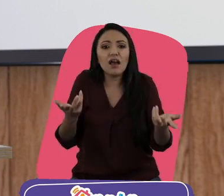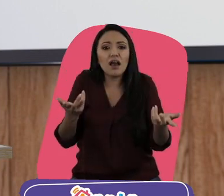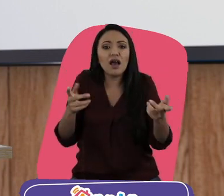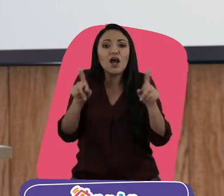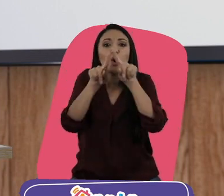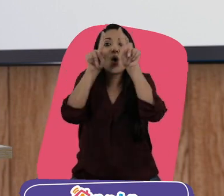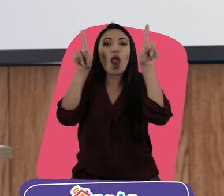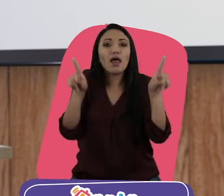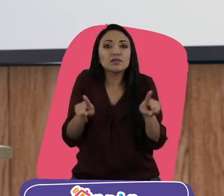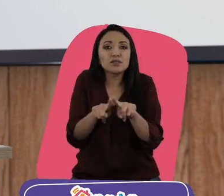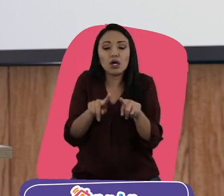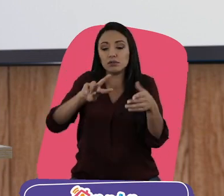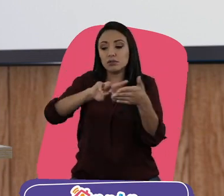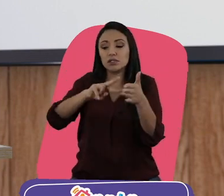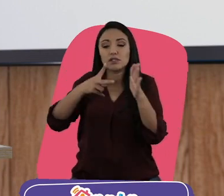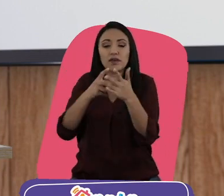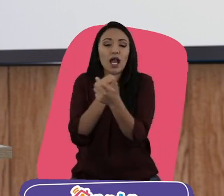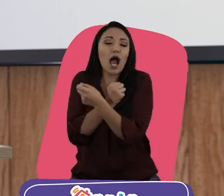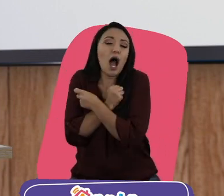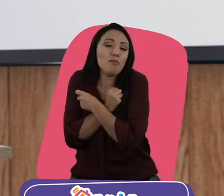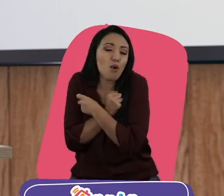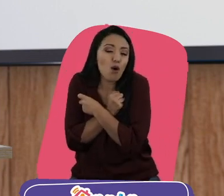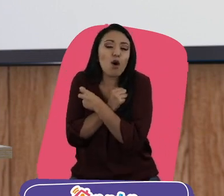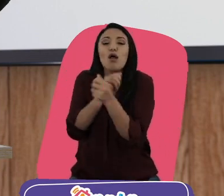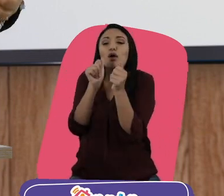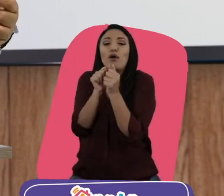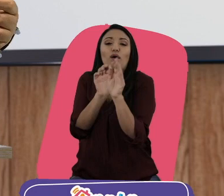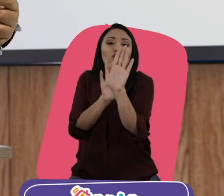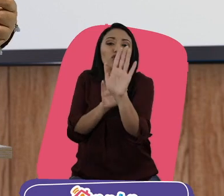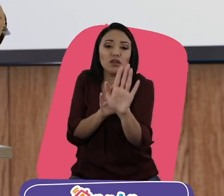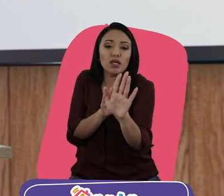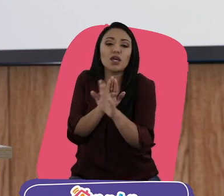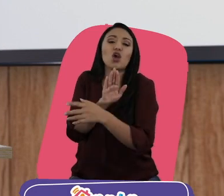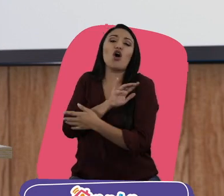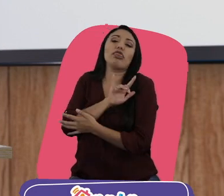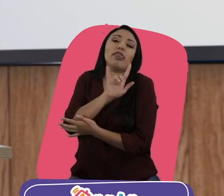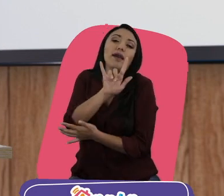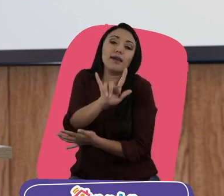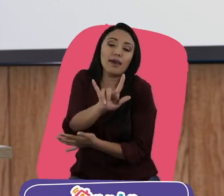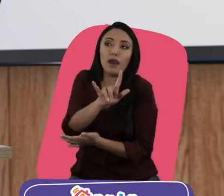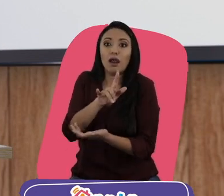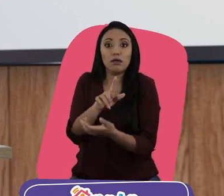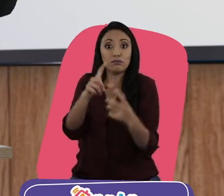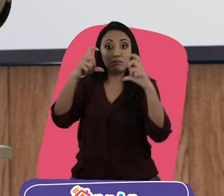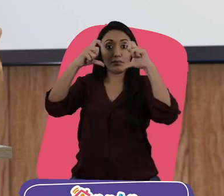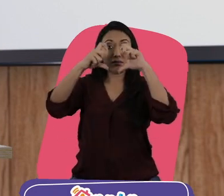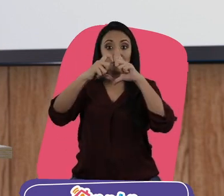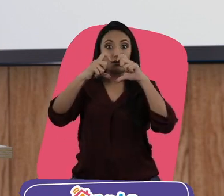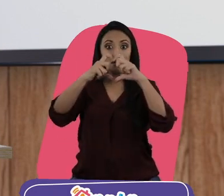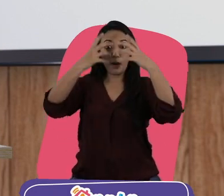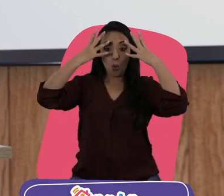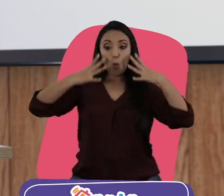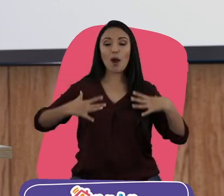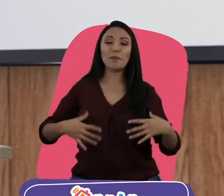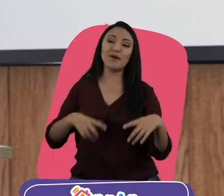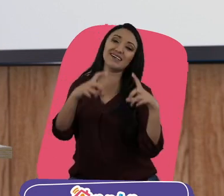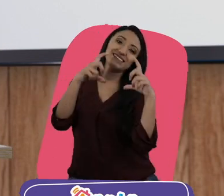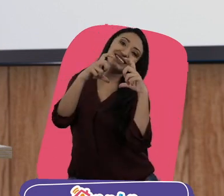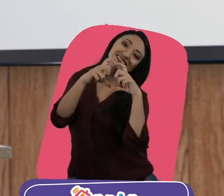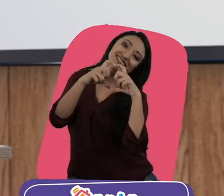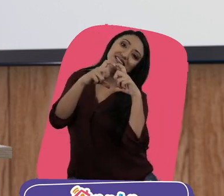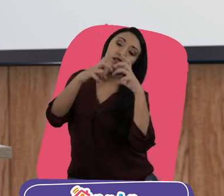significa amor? ¿Qué significa estoy contigo? ¿Qué significa te quiero? ¿Qué estoy utilizando? Todo mi cuerpo